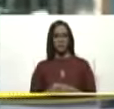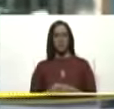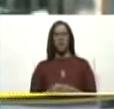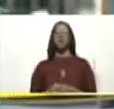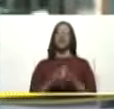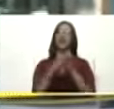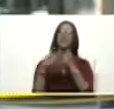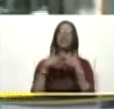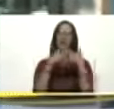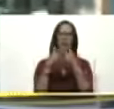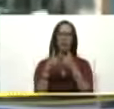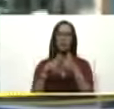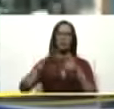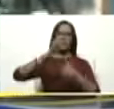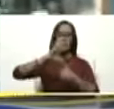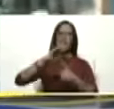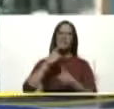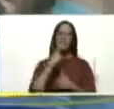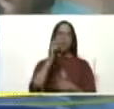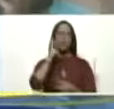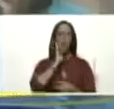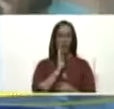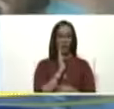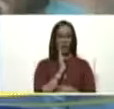Estados Unidos de Norteamérica, dijo Bolívar,